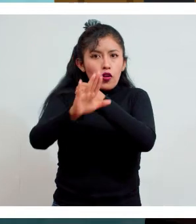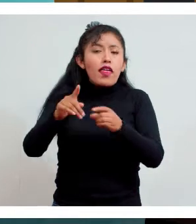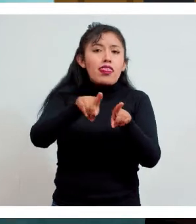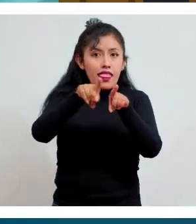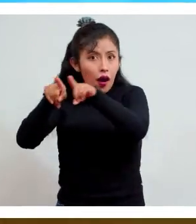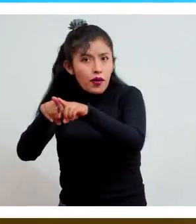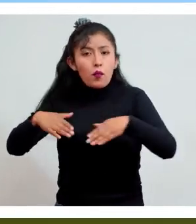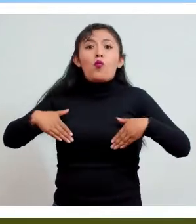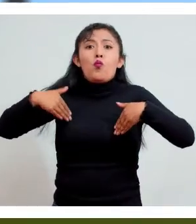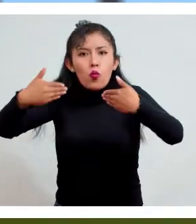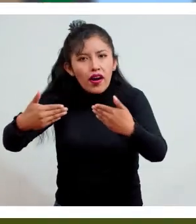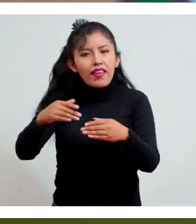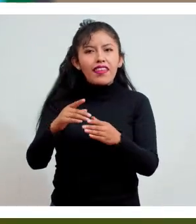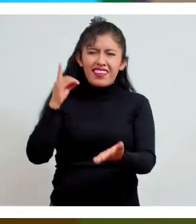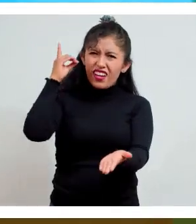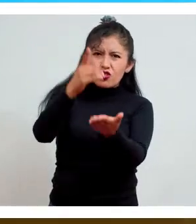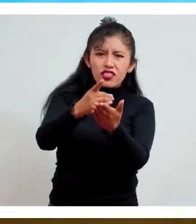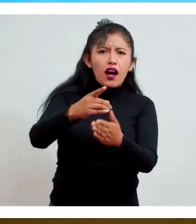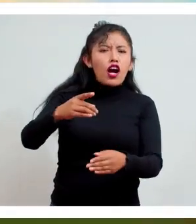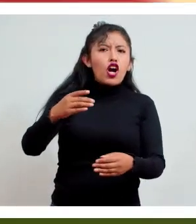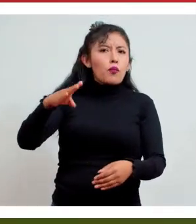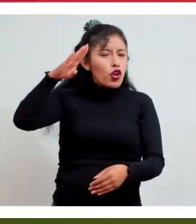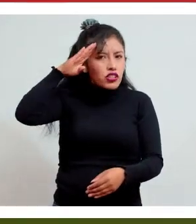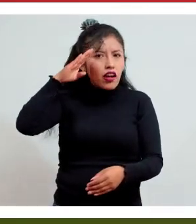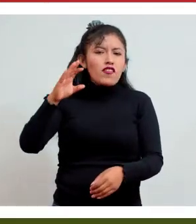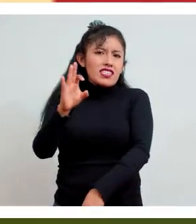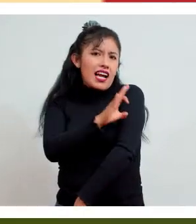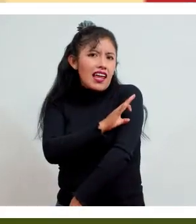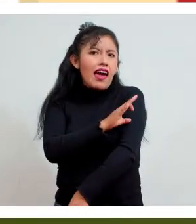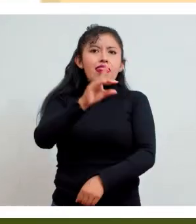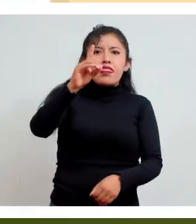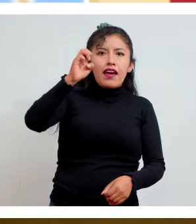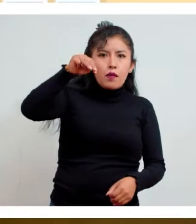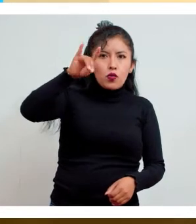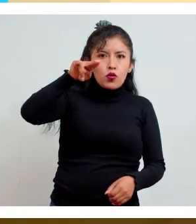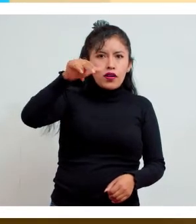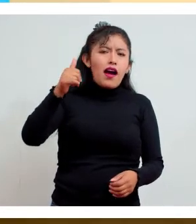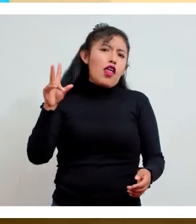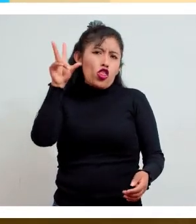Amachasqa Kanampaj, Comisariapi, Fiscalía Pipas, Huillacunkimangmi,